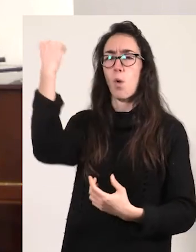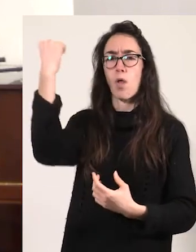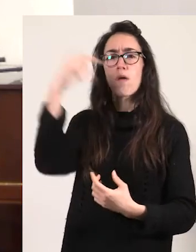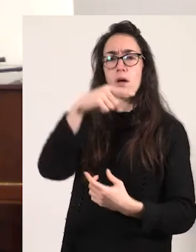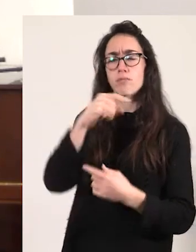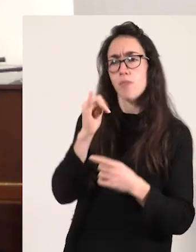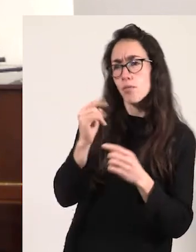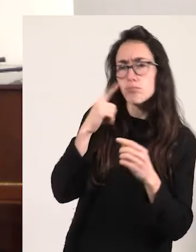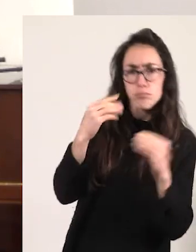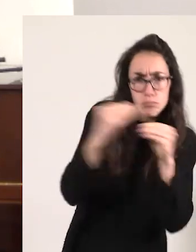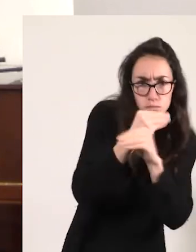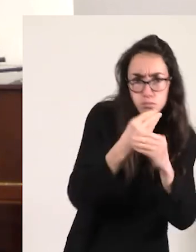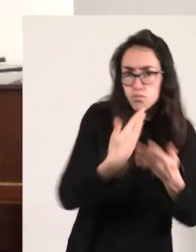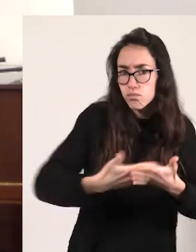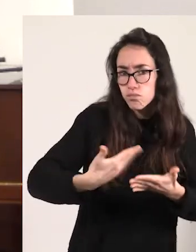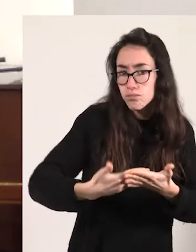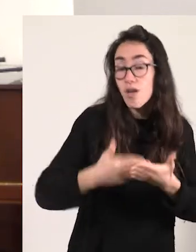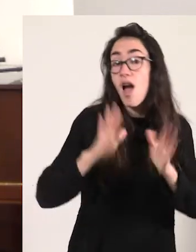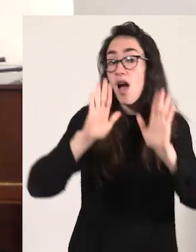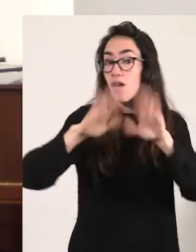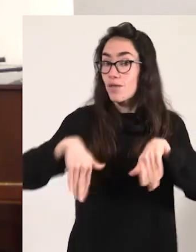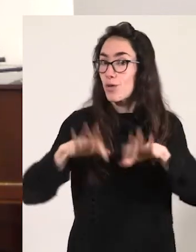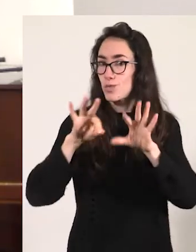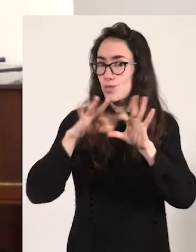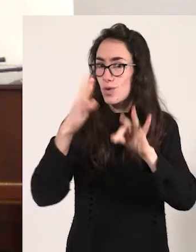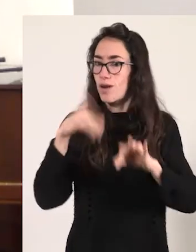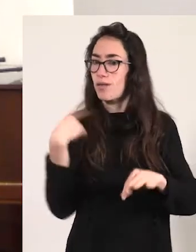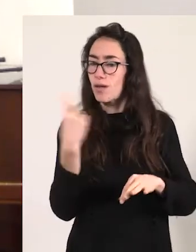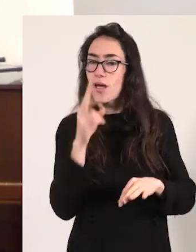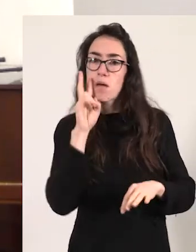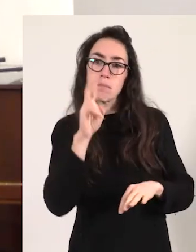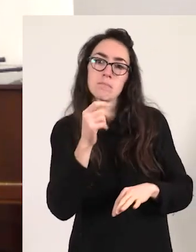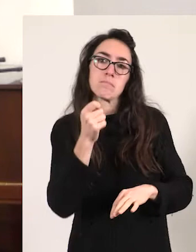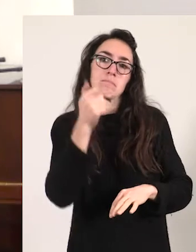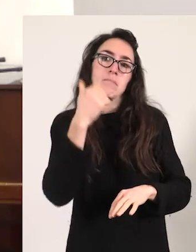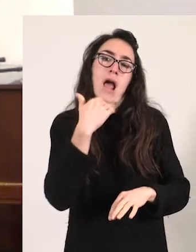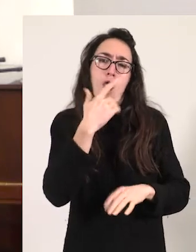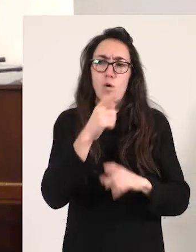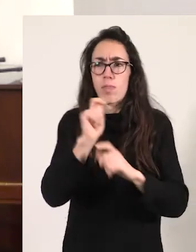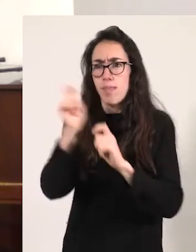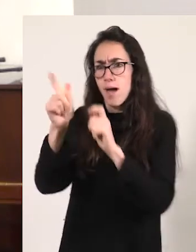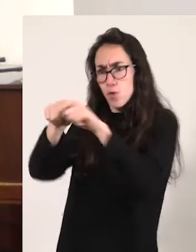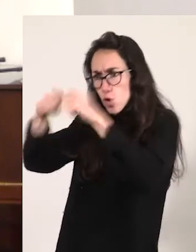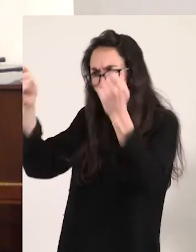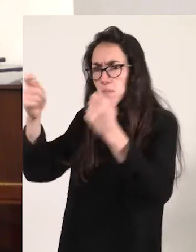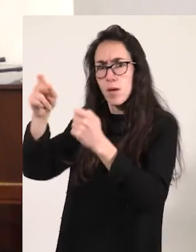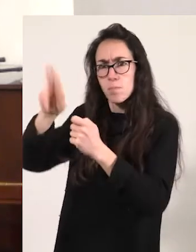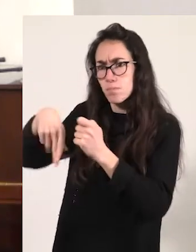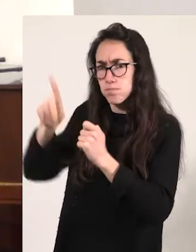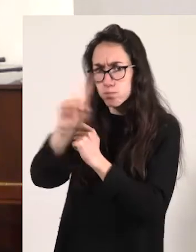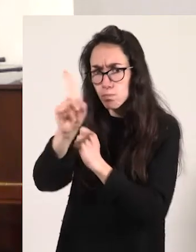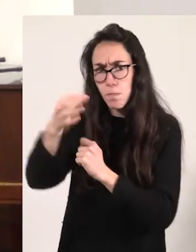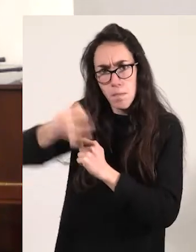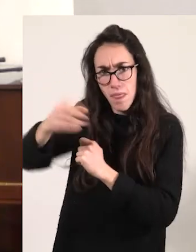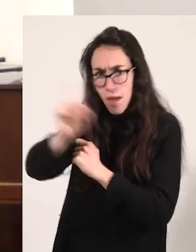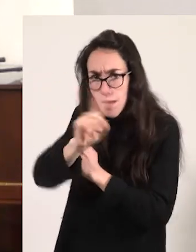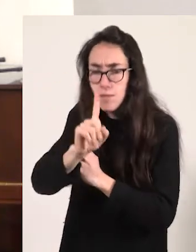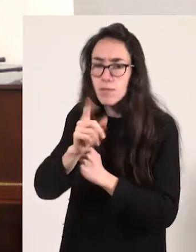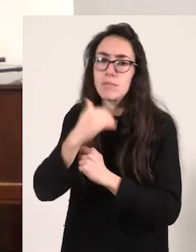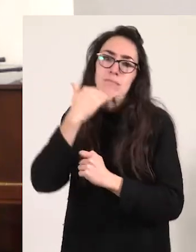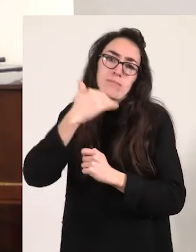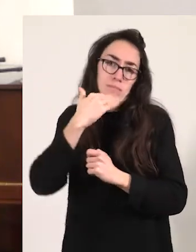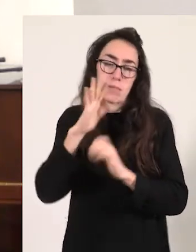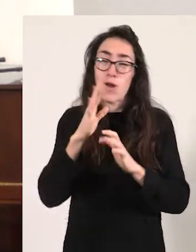ese discurso hegemónico que parece único, pues por suerte podemos empezar a ver un poquito de brechas en ese